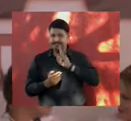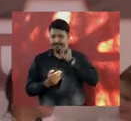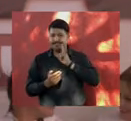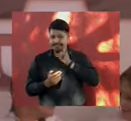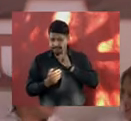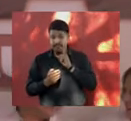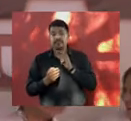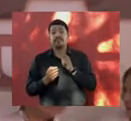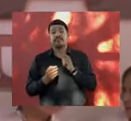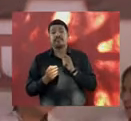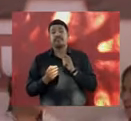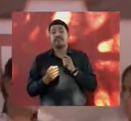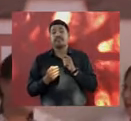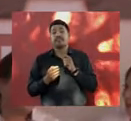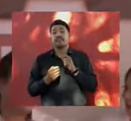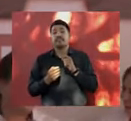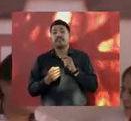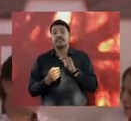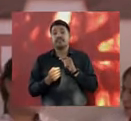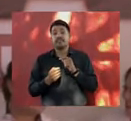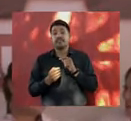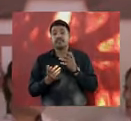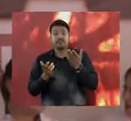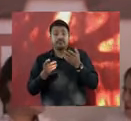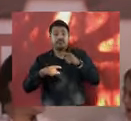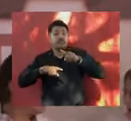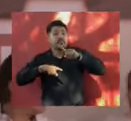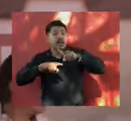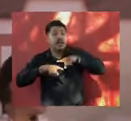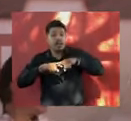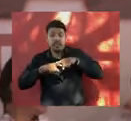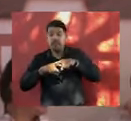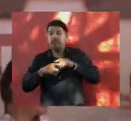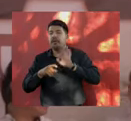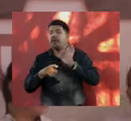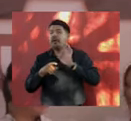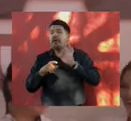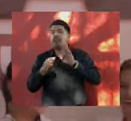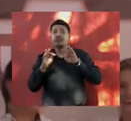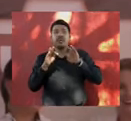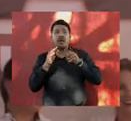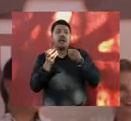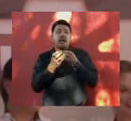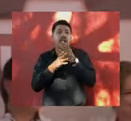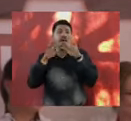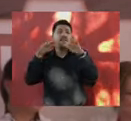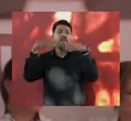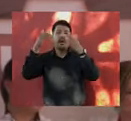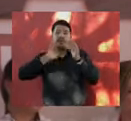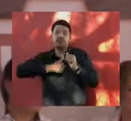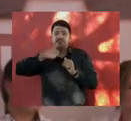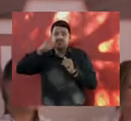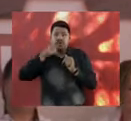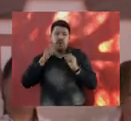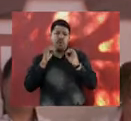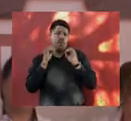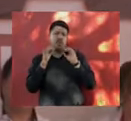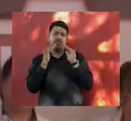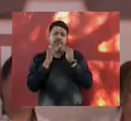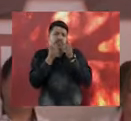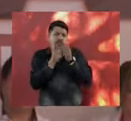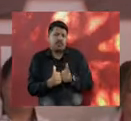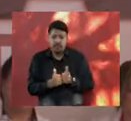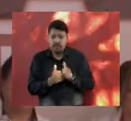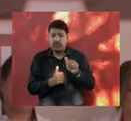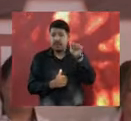¿Quiénes somos? Las que, no importa si trabajamos fuera del hogar y en el hogar, o solo en el hogar,